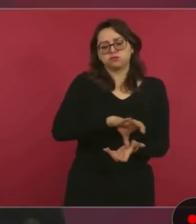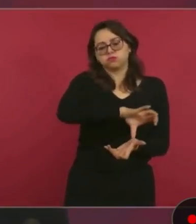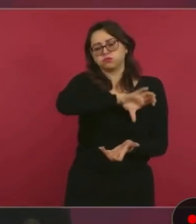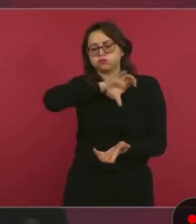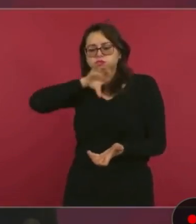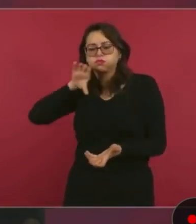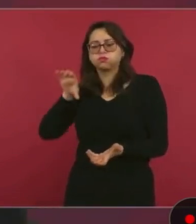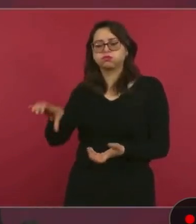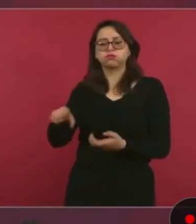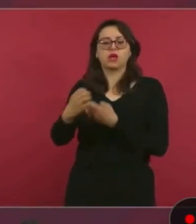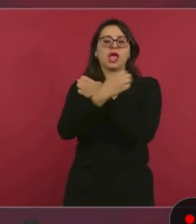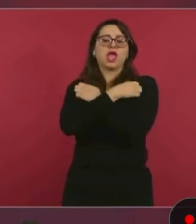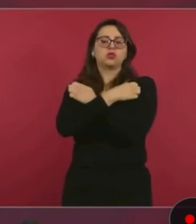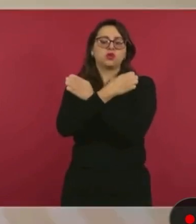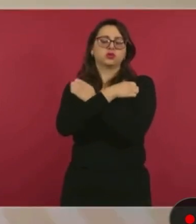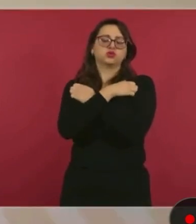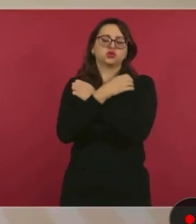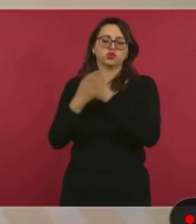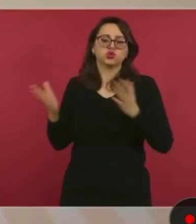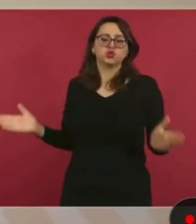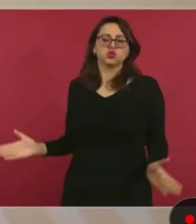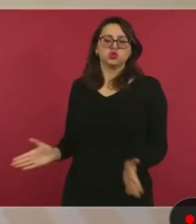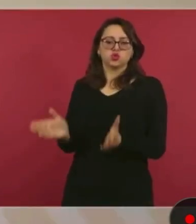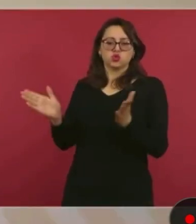que va a ser para